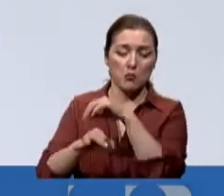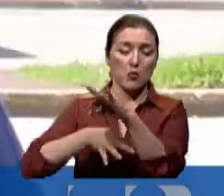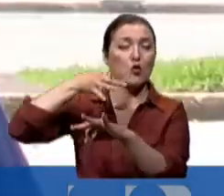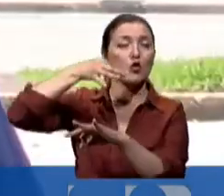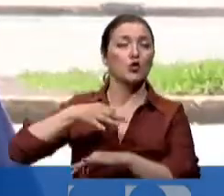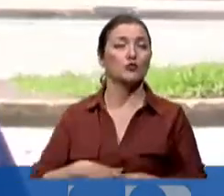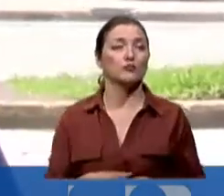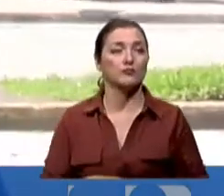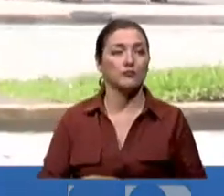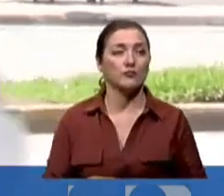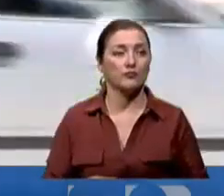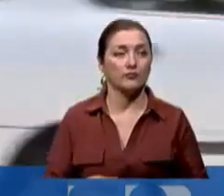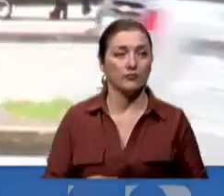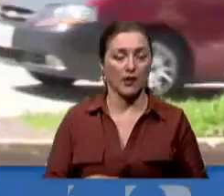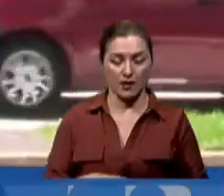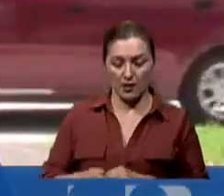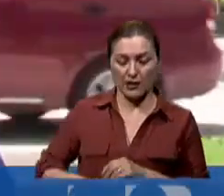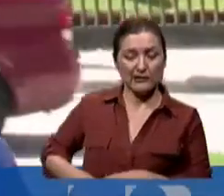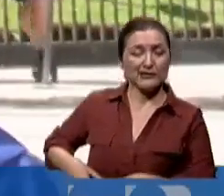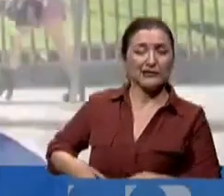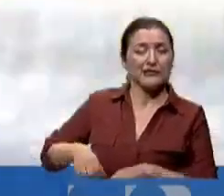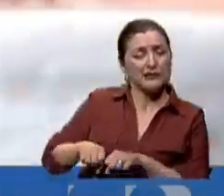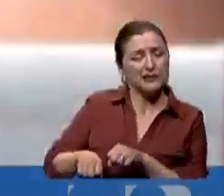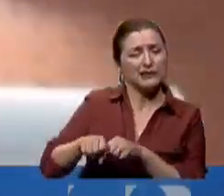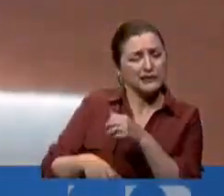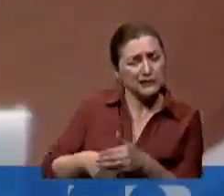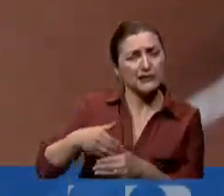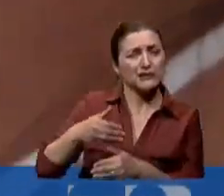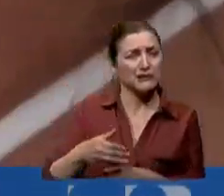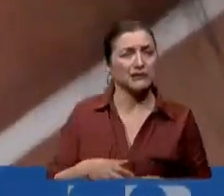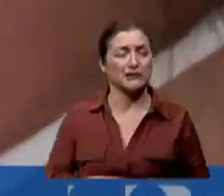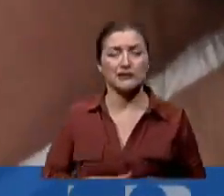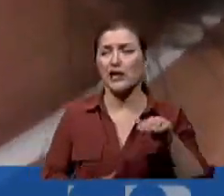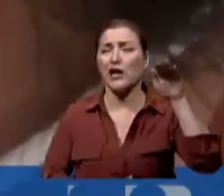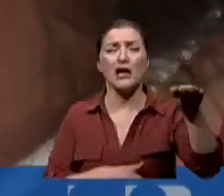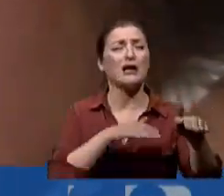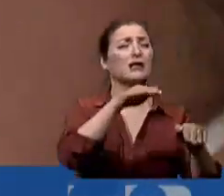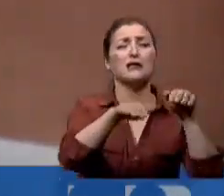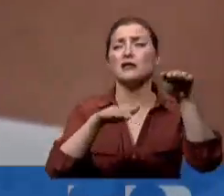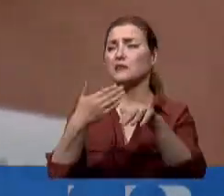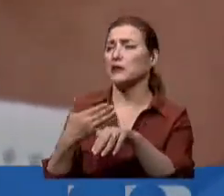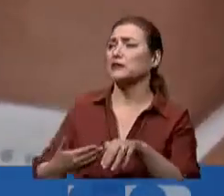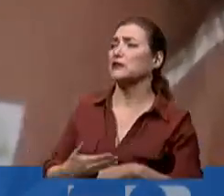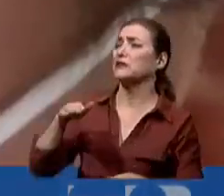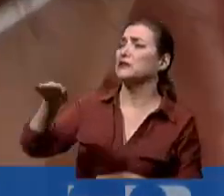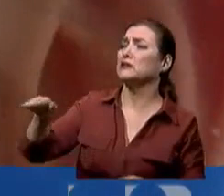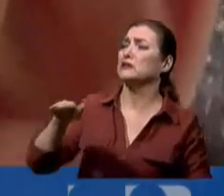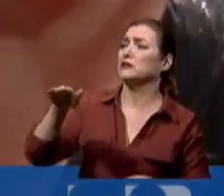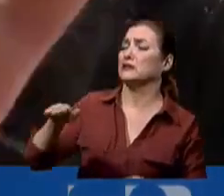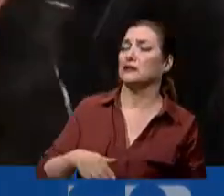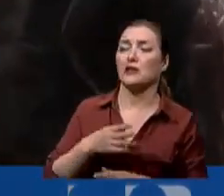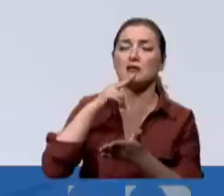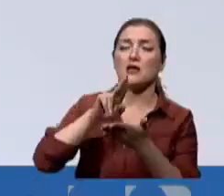hígado. Porque el hígado se deteriora. No sé quién más recurrir. Fui a la presidencia, he